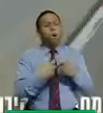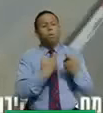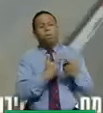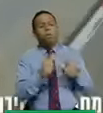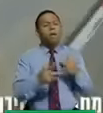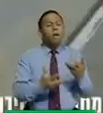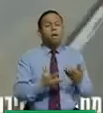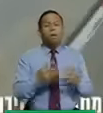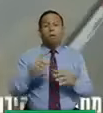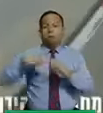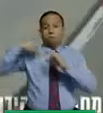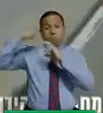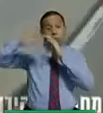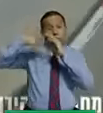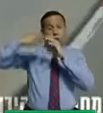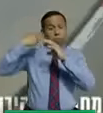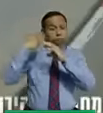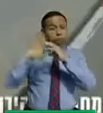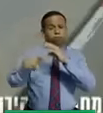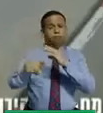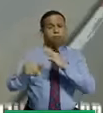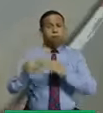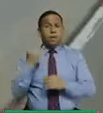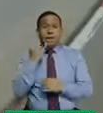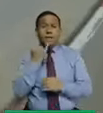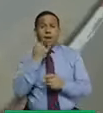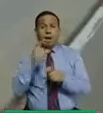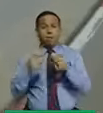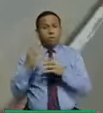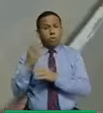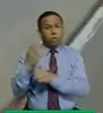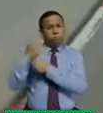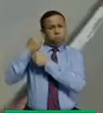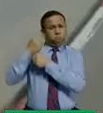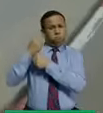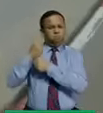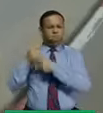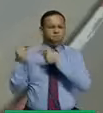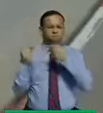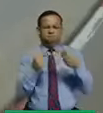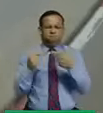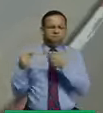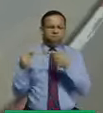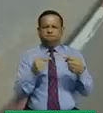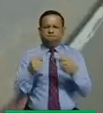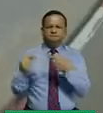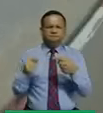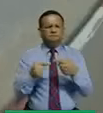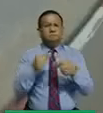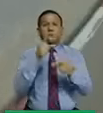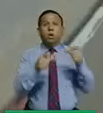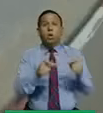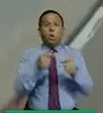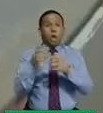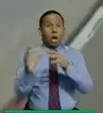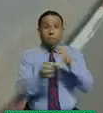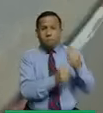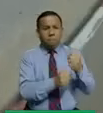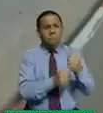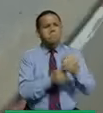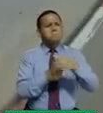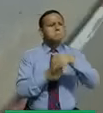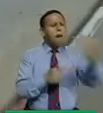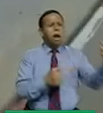que muestra cómo miembros del ejército israelí se enfrentaron a Hamas y rescataron a un grupo de civiles en un kibutz en la ciudad de Beri, que